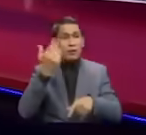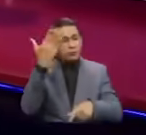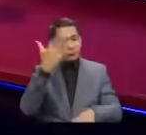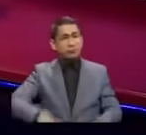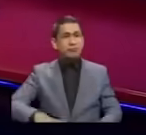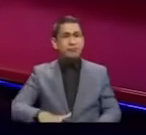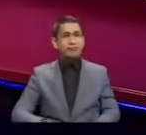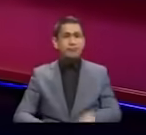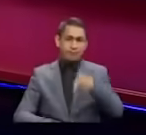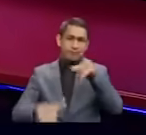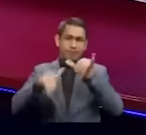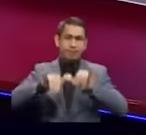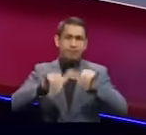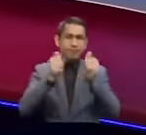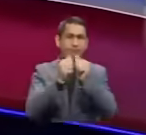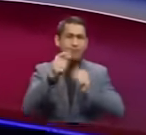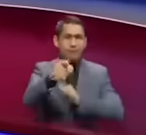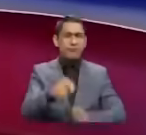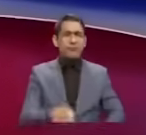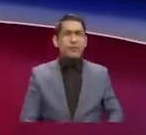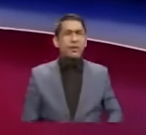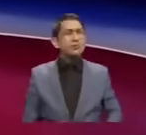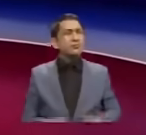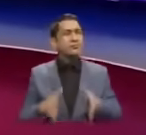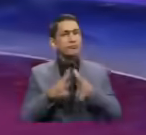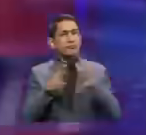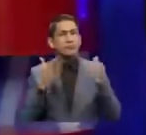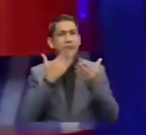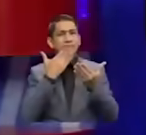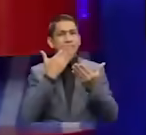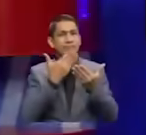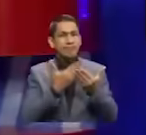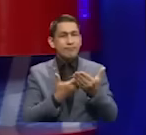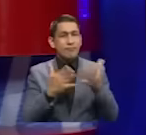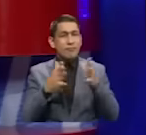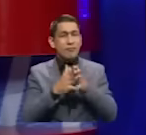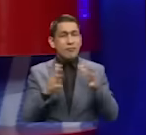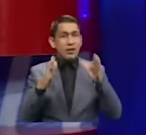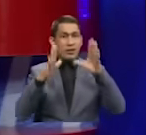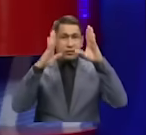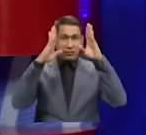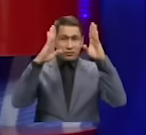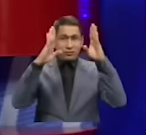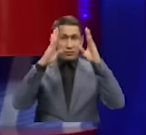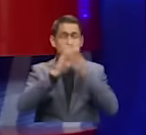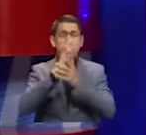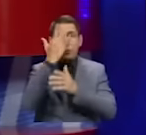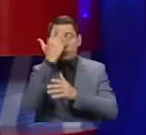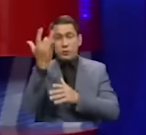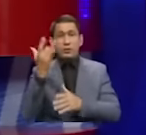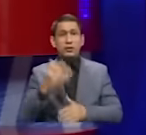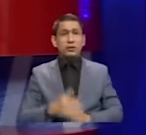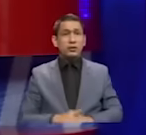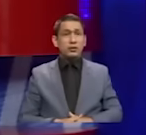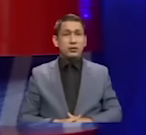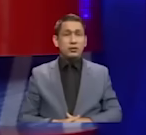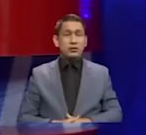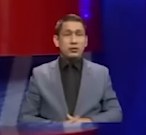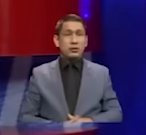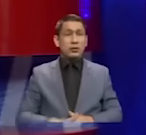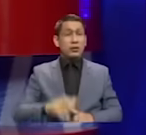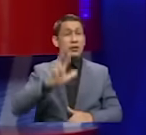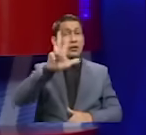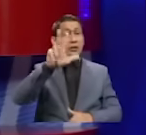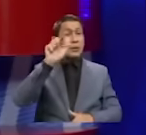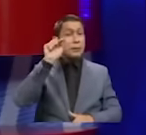Con esta información seguimos contigo. Gracias, Majito. Así es, seguimos con más información. Muchísima atención con lo siguiente, porque entre 3 y 4 mil